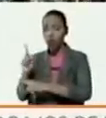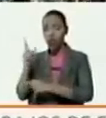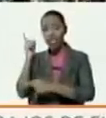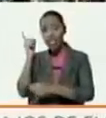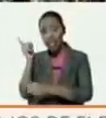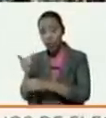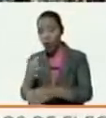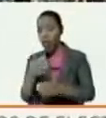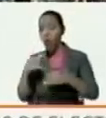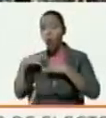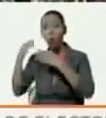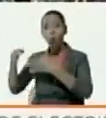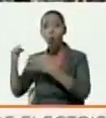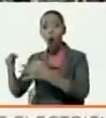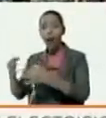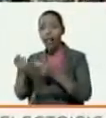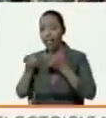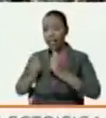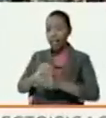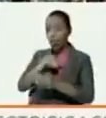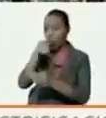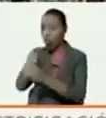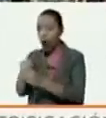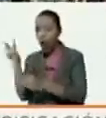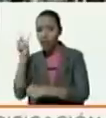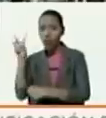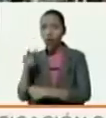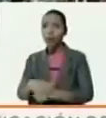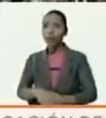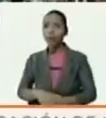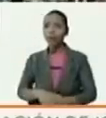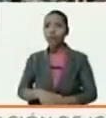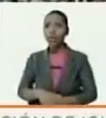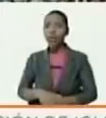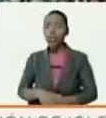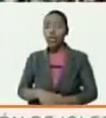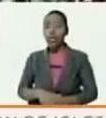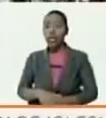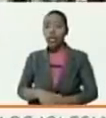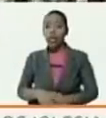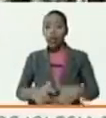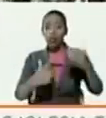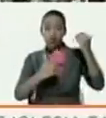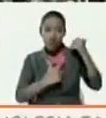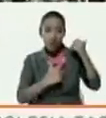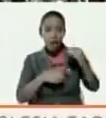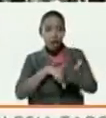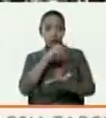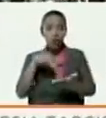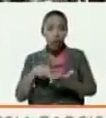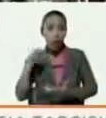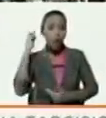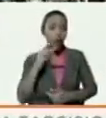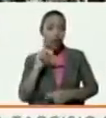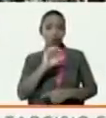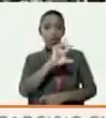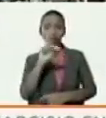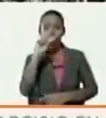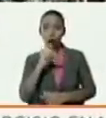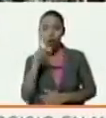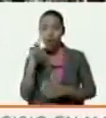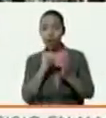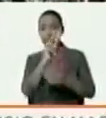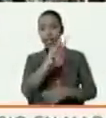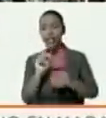exactamente igual a que intentaran invadir Venezuela. La reflexión que tiene la Fuerza Armada Nacional Bolivariana a estos 31 años del 27 de febrero,